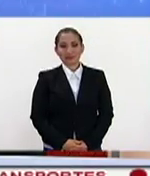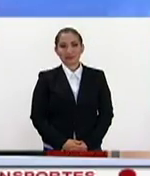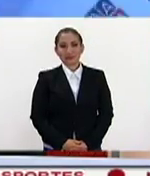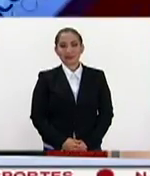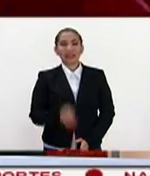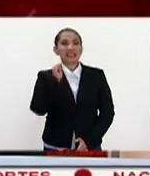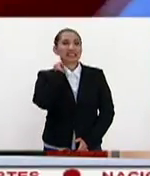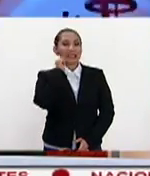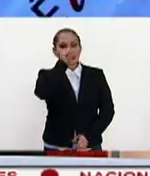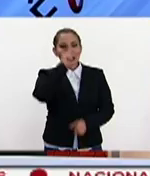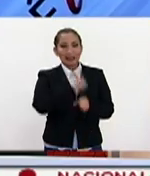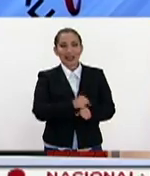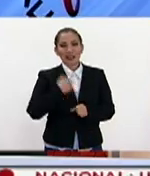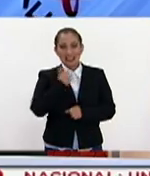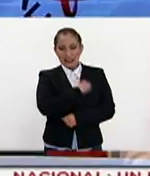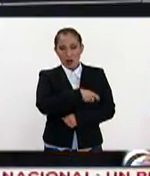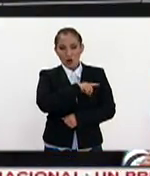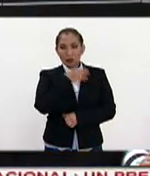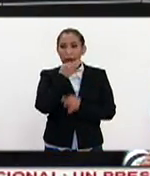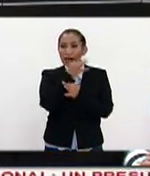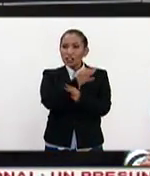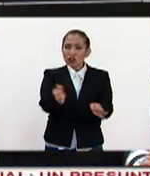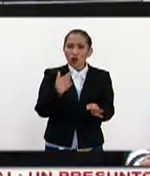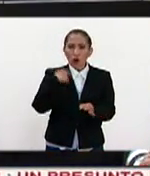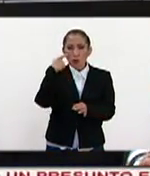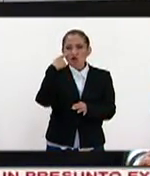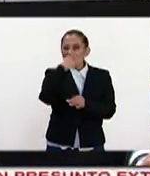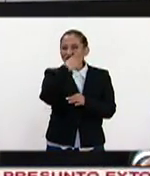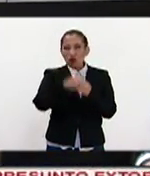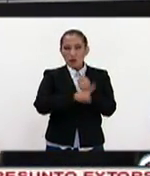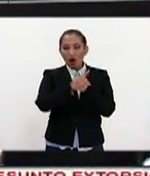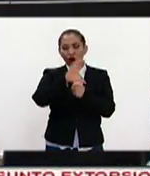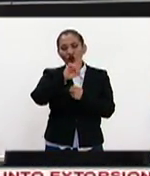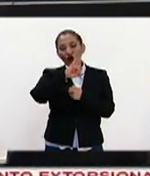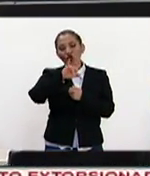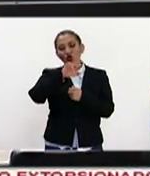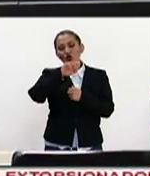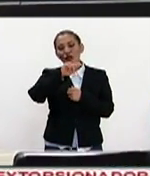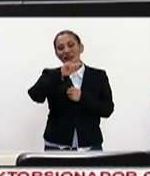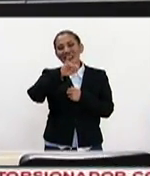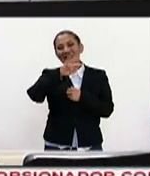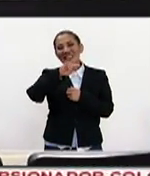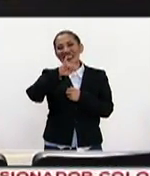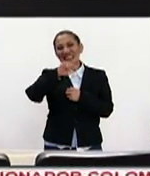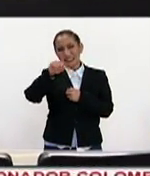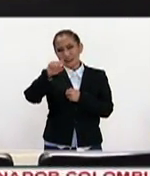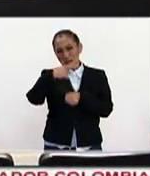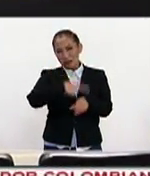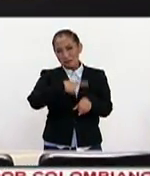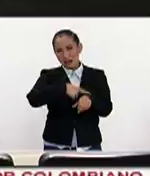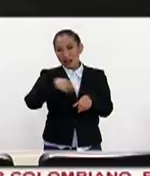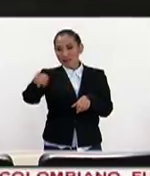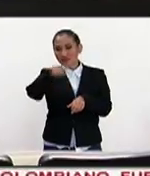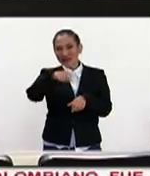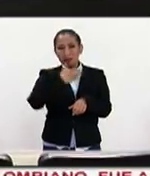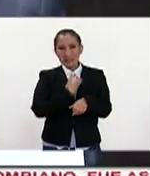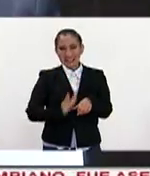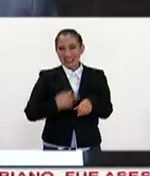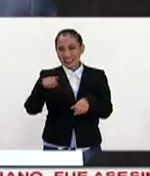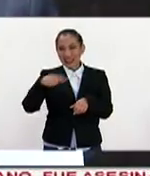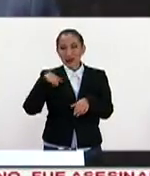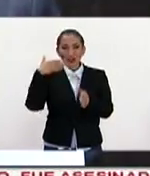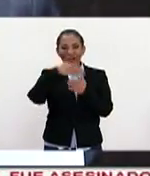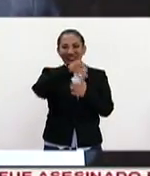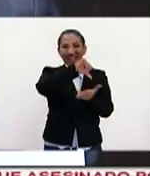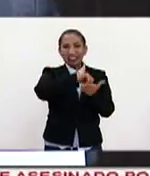El secretario de Salud, José Narro, informó que fue conjuntivitis lo que padecieron el presidente y otros funcionarios luego de la inauguración del